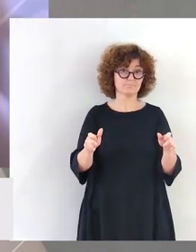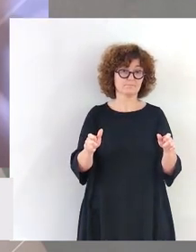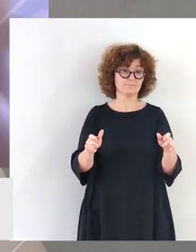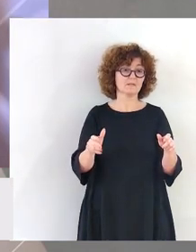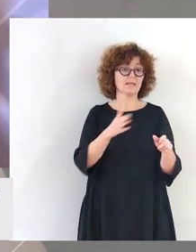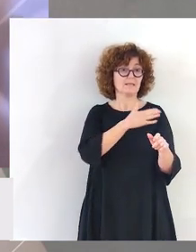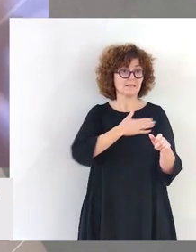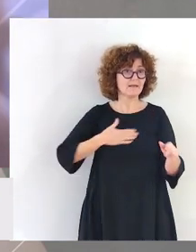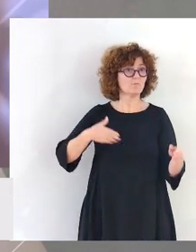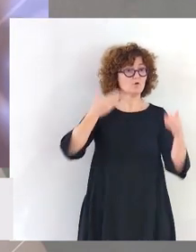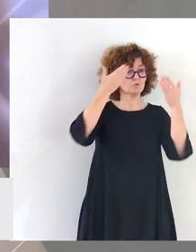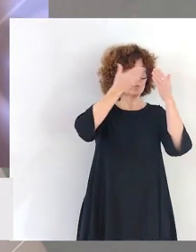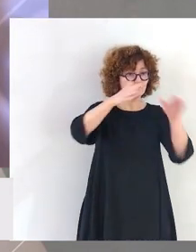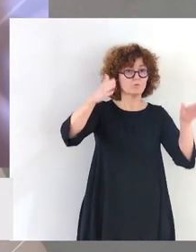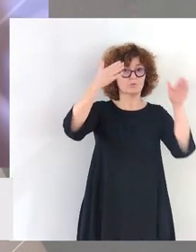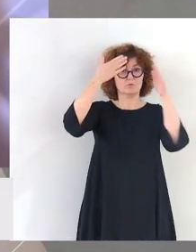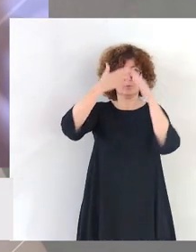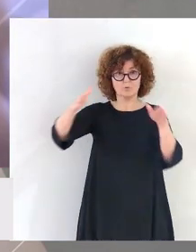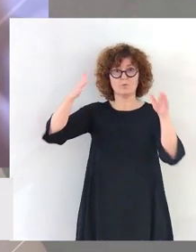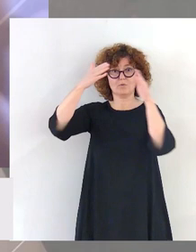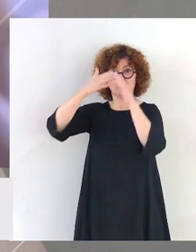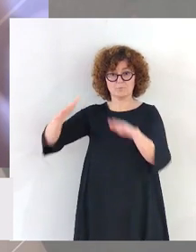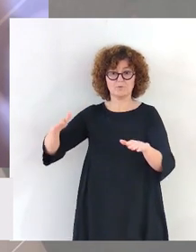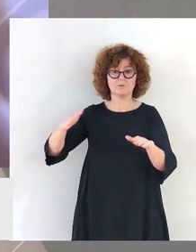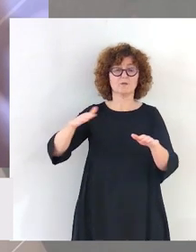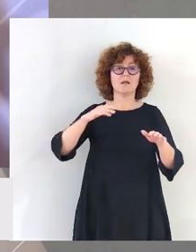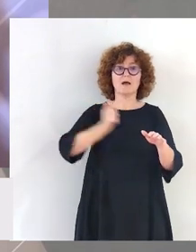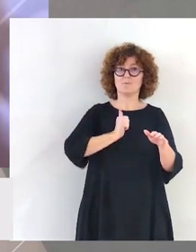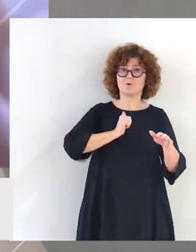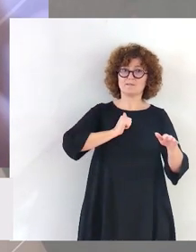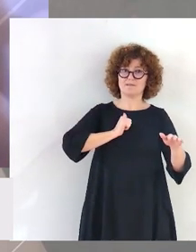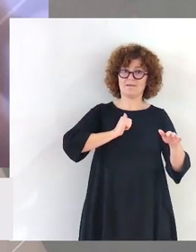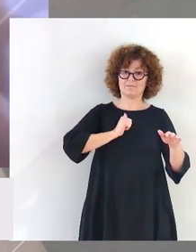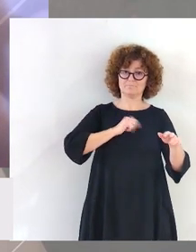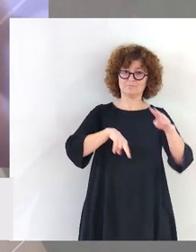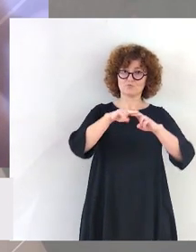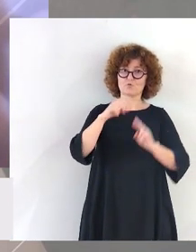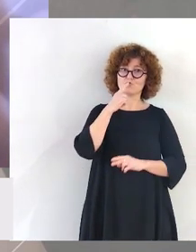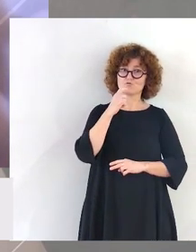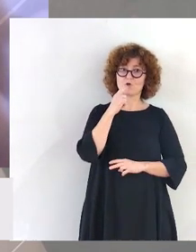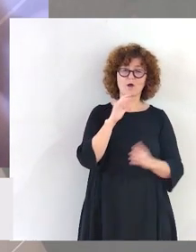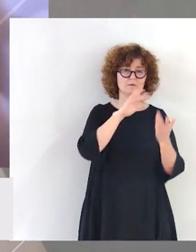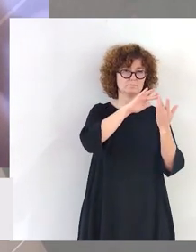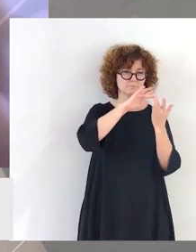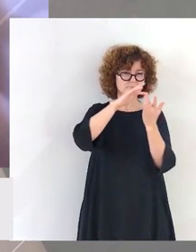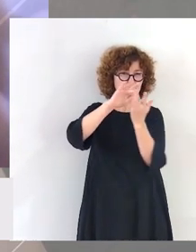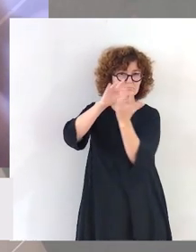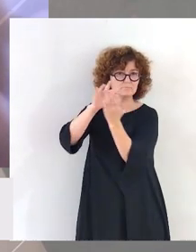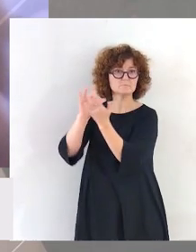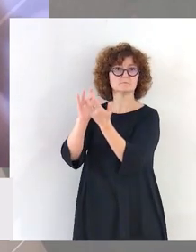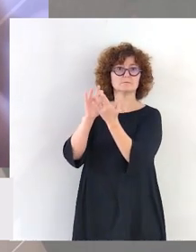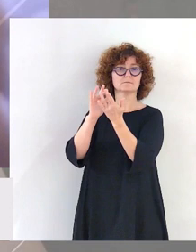el acceso privilegiado que también tiene el movimiento de la Cruz Roja no a las autoridades sobre todo